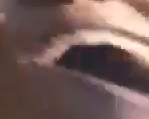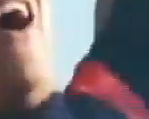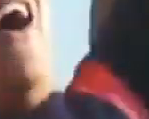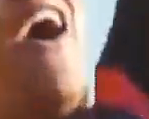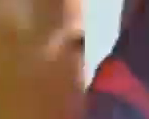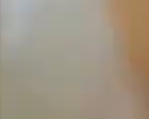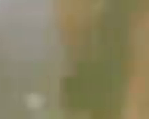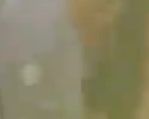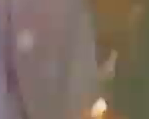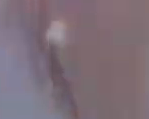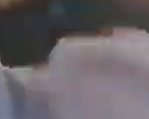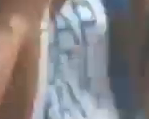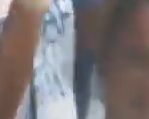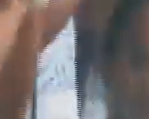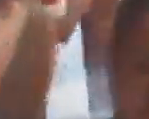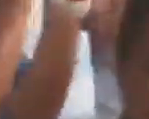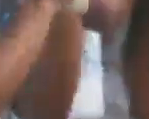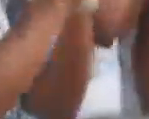y grandes misiones!